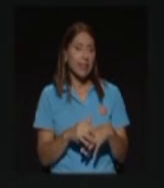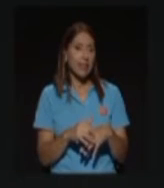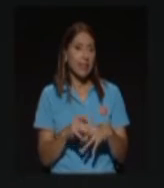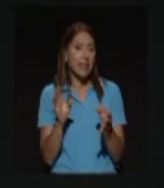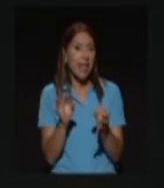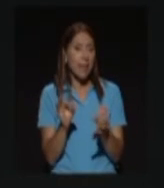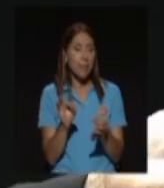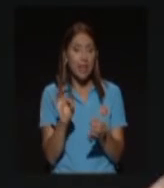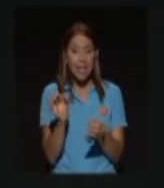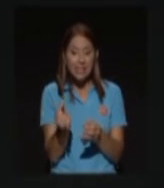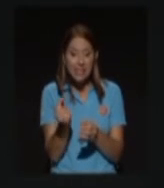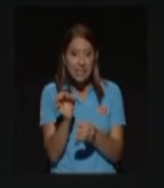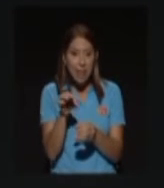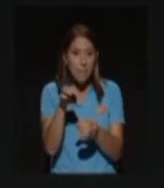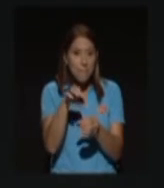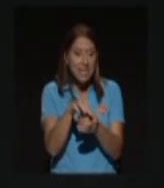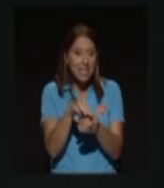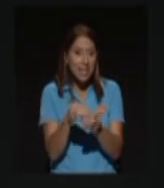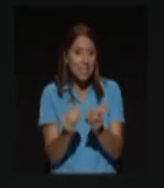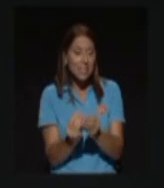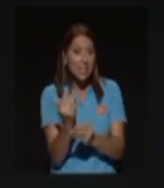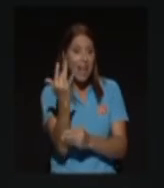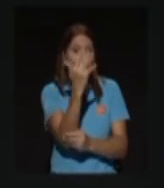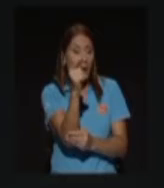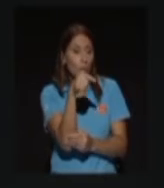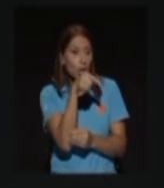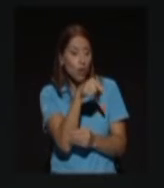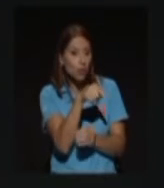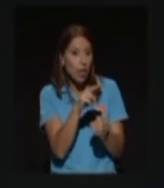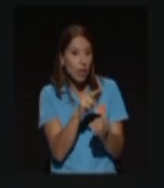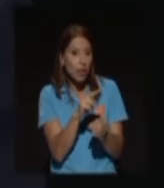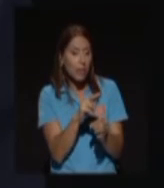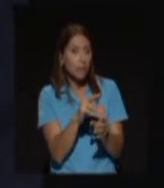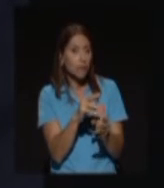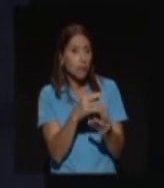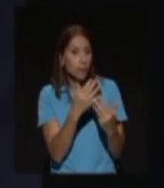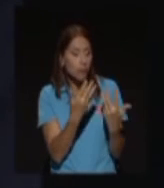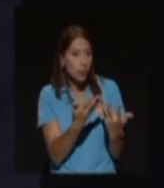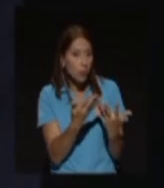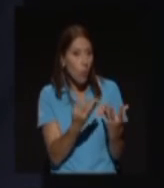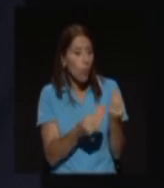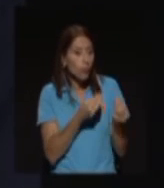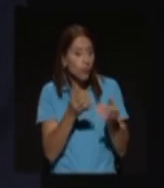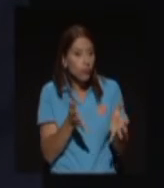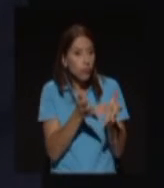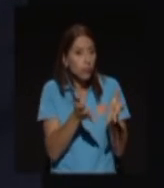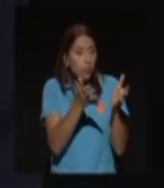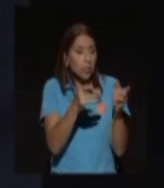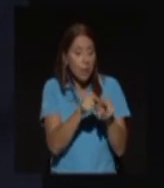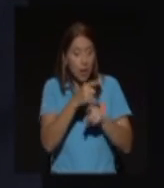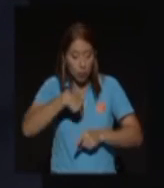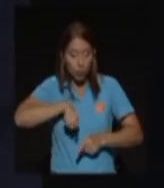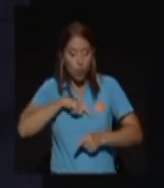del que usted se nutrió y que nos ha seguido nutriendo a los colegas de la facultad. Efectivamente, en economía él fue un